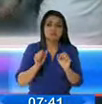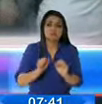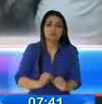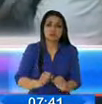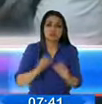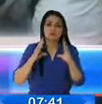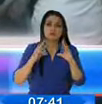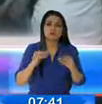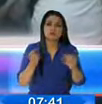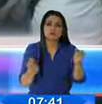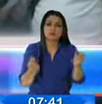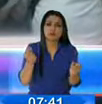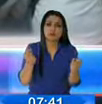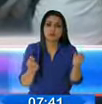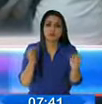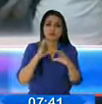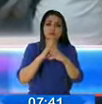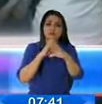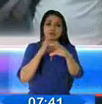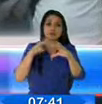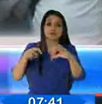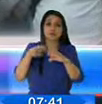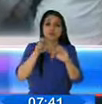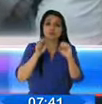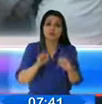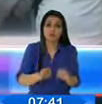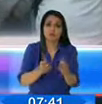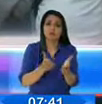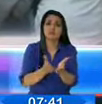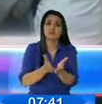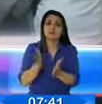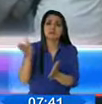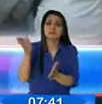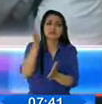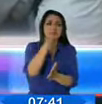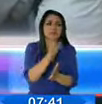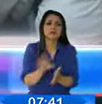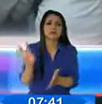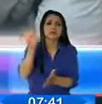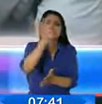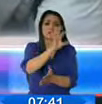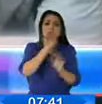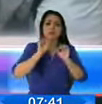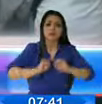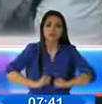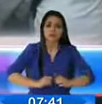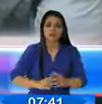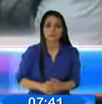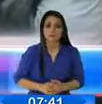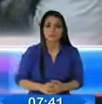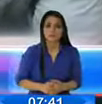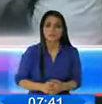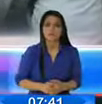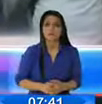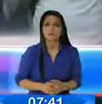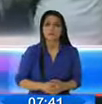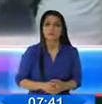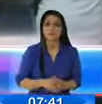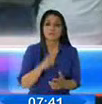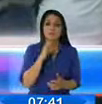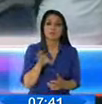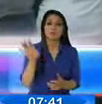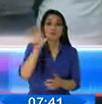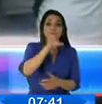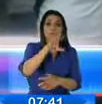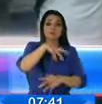las furgonetas y también el transporte turístico pueda incorporarse en las rutas que ellos tienen interprovinciales. Cabe señalar también, como han dicho, que las provincias de